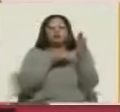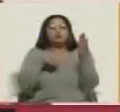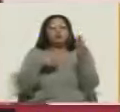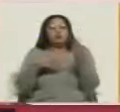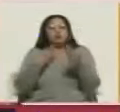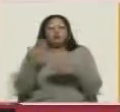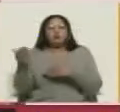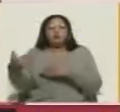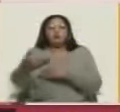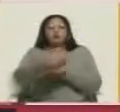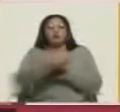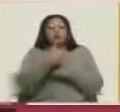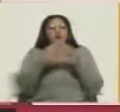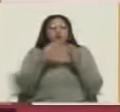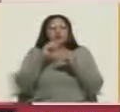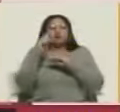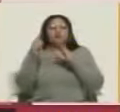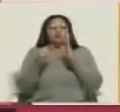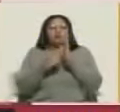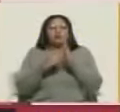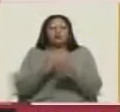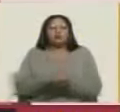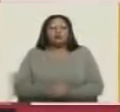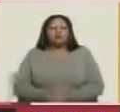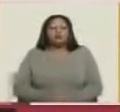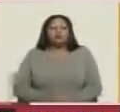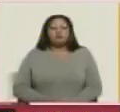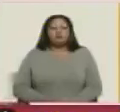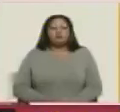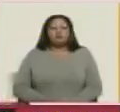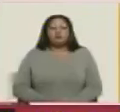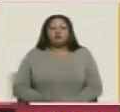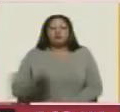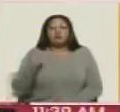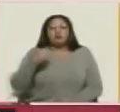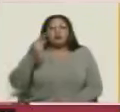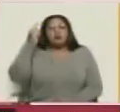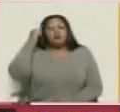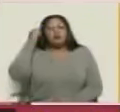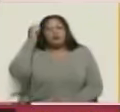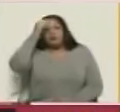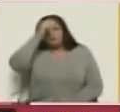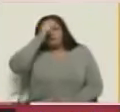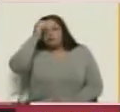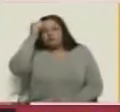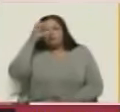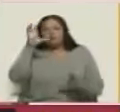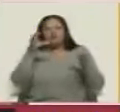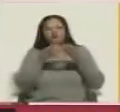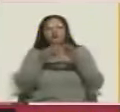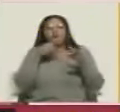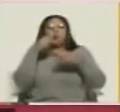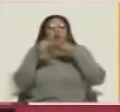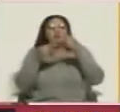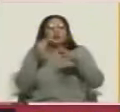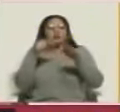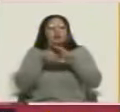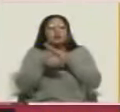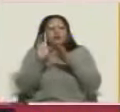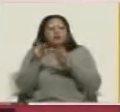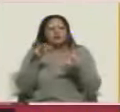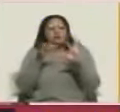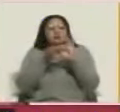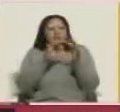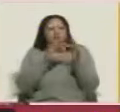recolectar todas las actas, tenerlas el día domingo. Los equipos políticos, los enlaces deben trasladarse a sus